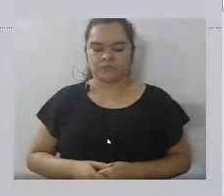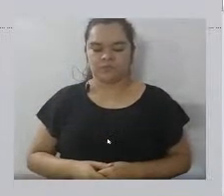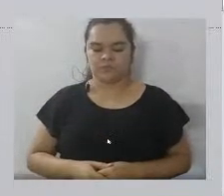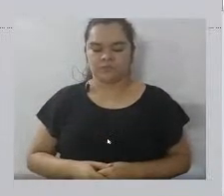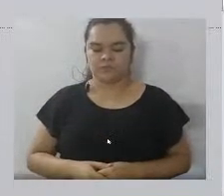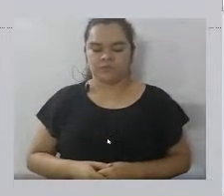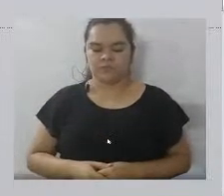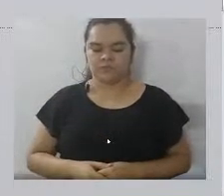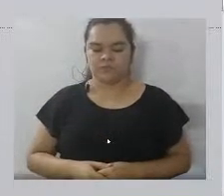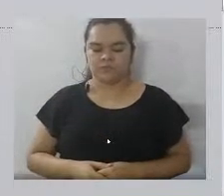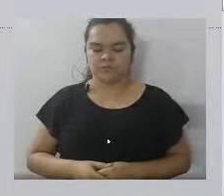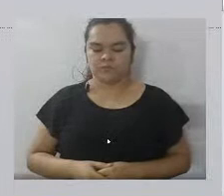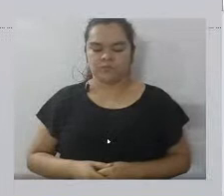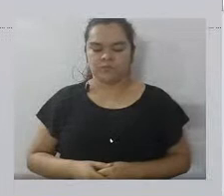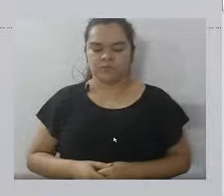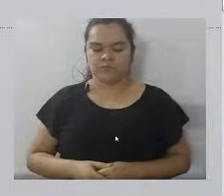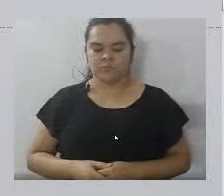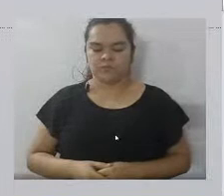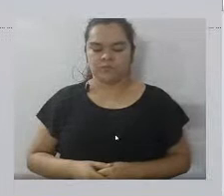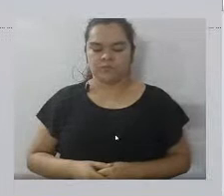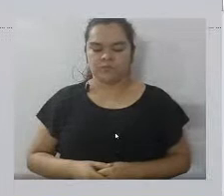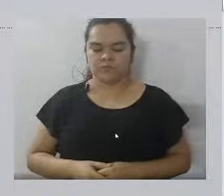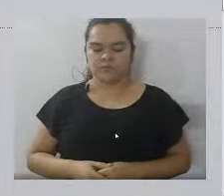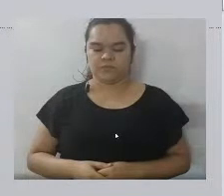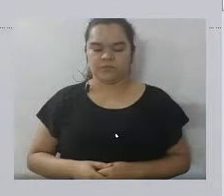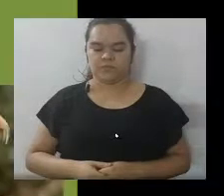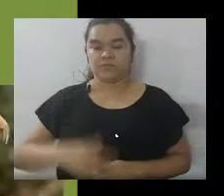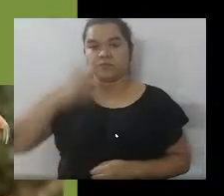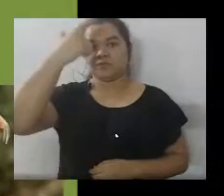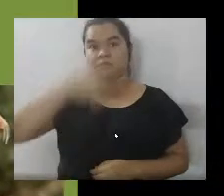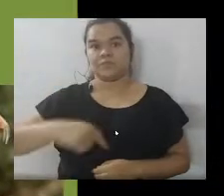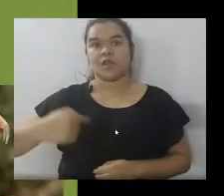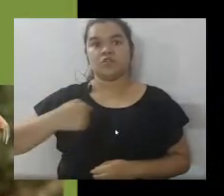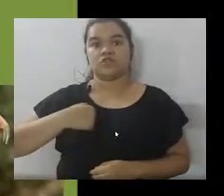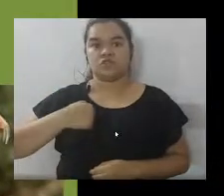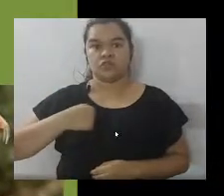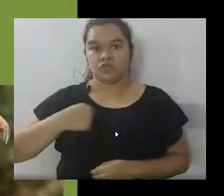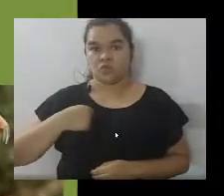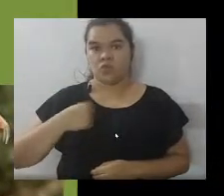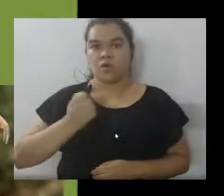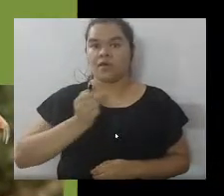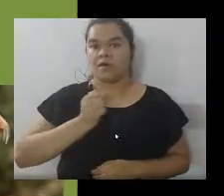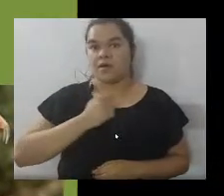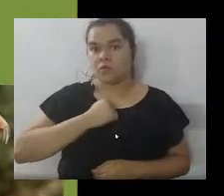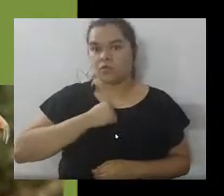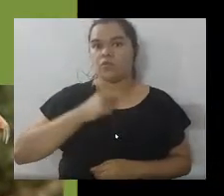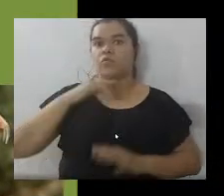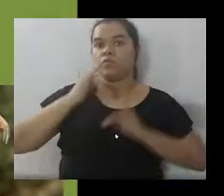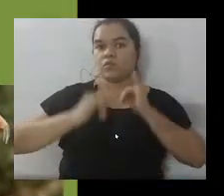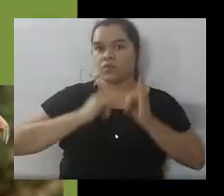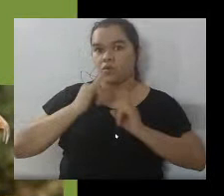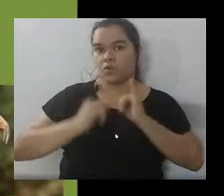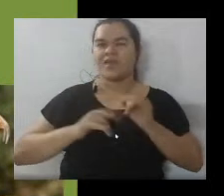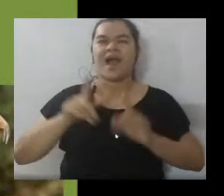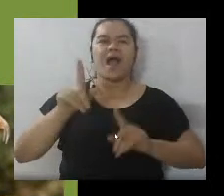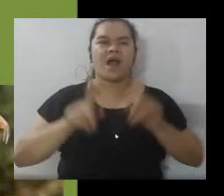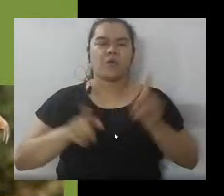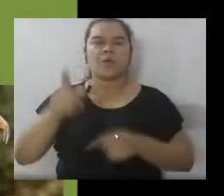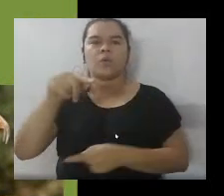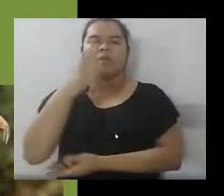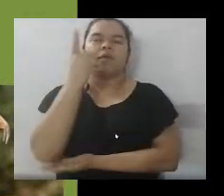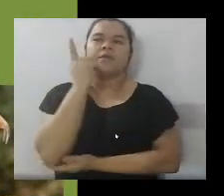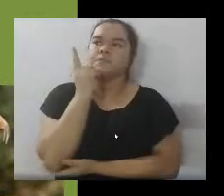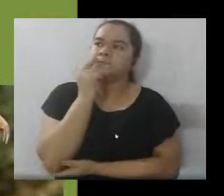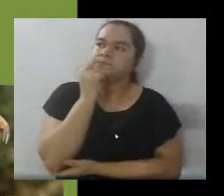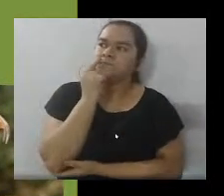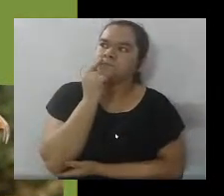investigación y la bioquímica en primera persona, que muchos de ustedes en este momento están decidiendo